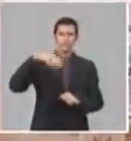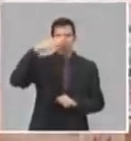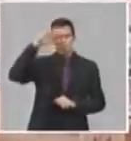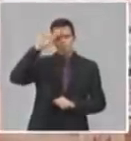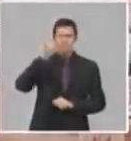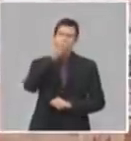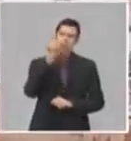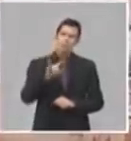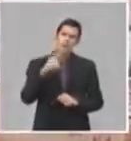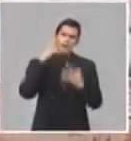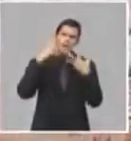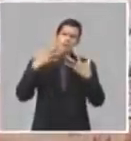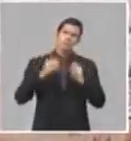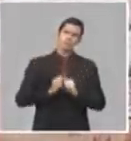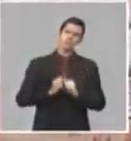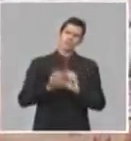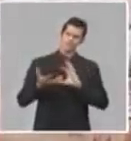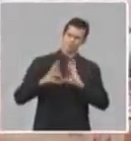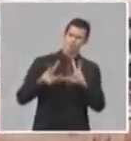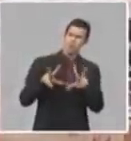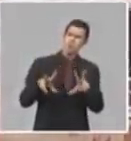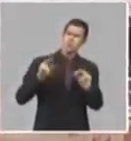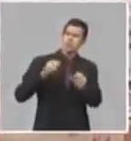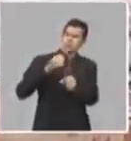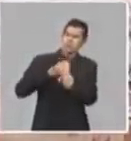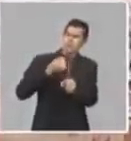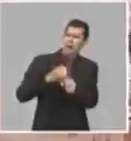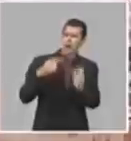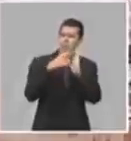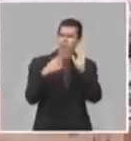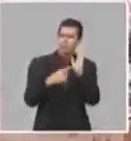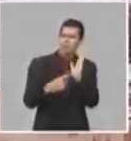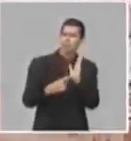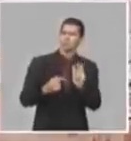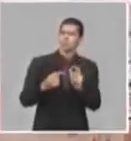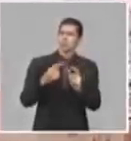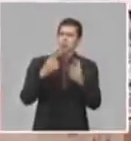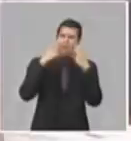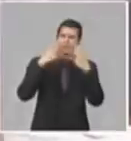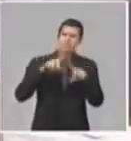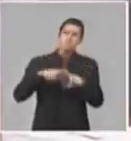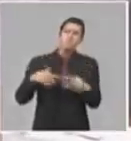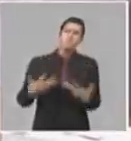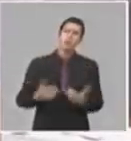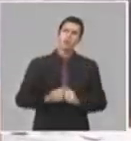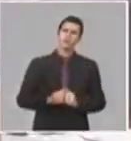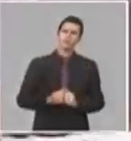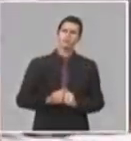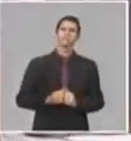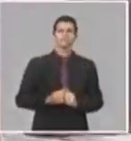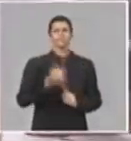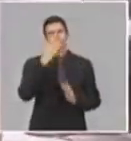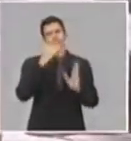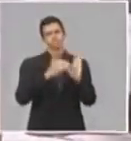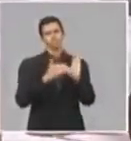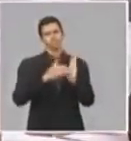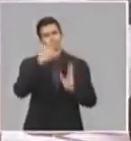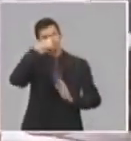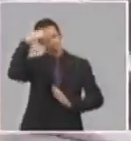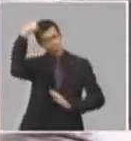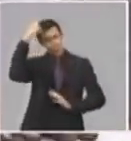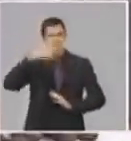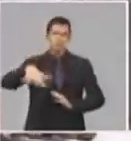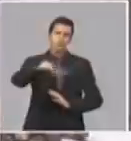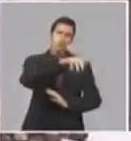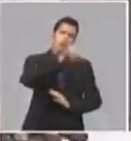estrategia económica y social y el momento en el que se toman estas decisiones. Buenas tardes, Randy, y a la